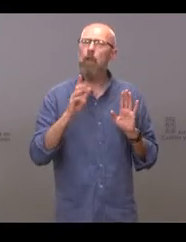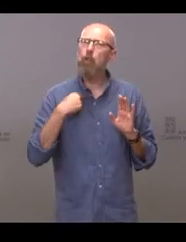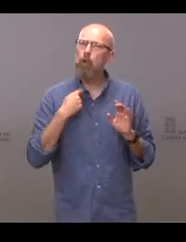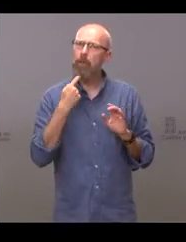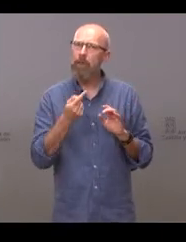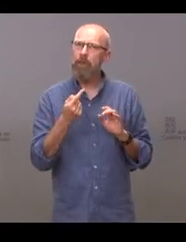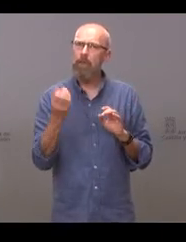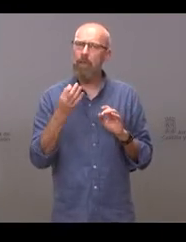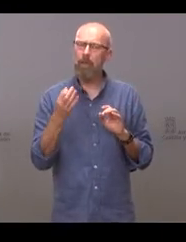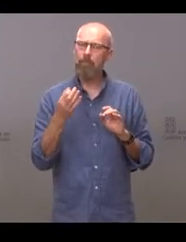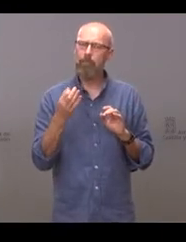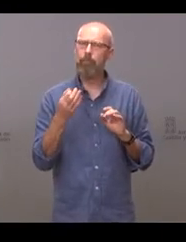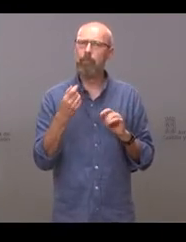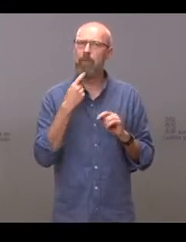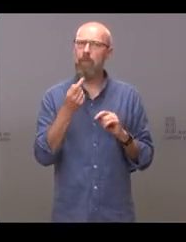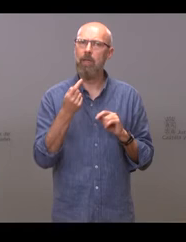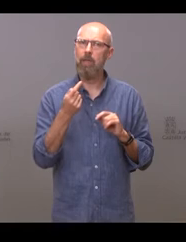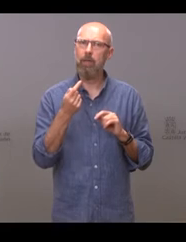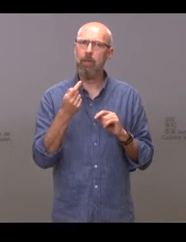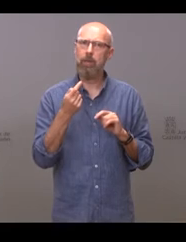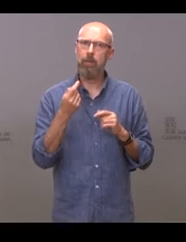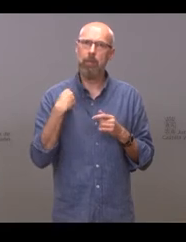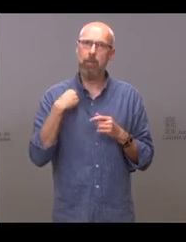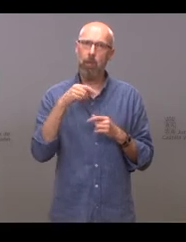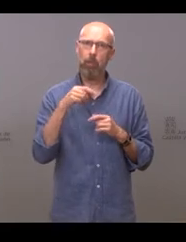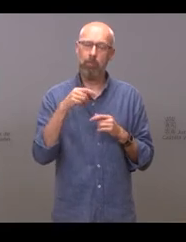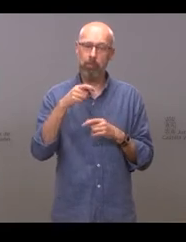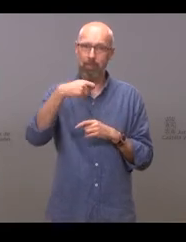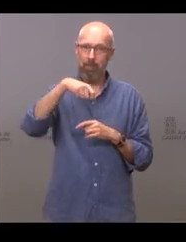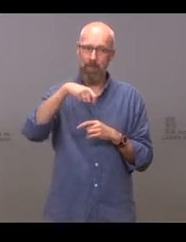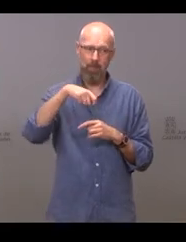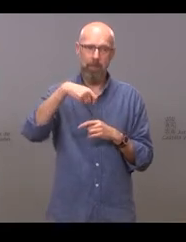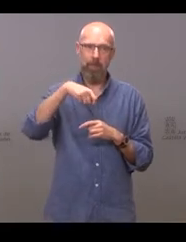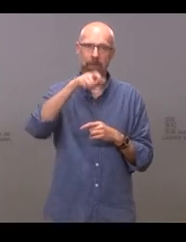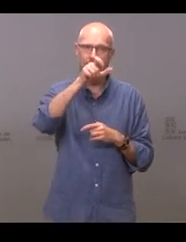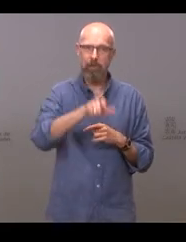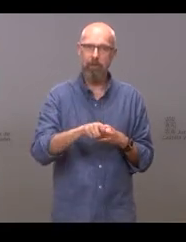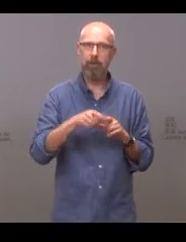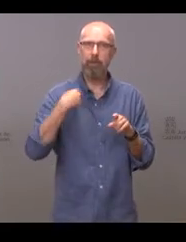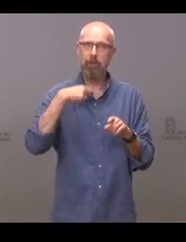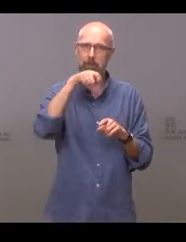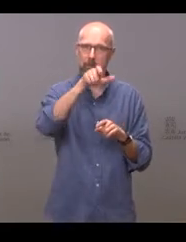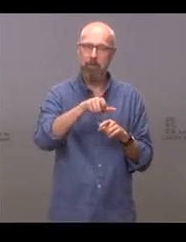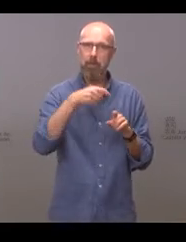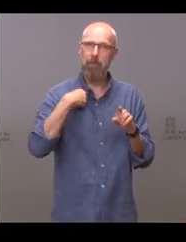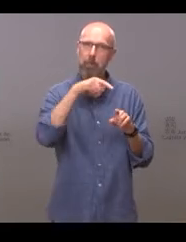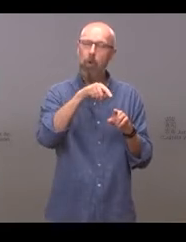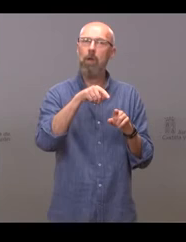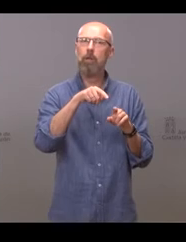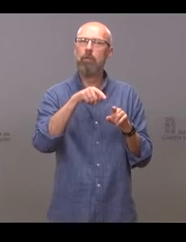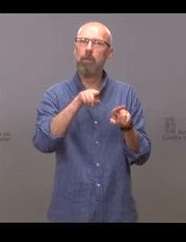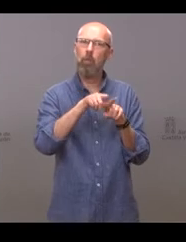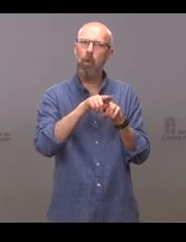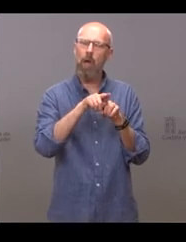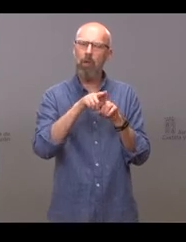que romper una lanza por las residencias la residencia yo creo que ha sido un foco importante de los que se han cebado las muchas de